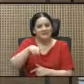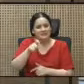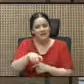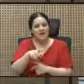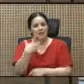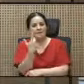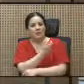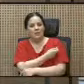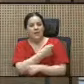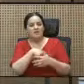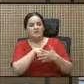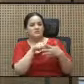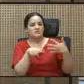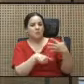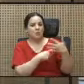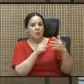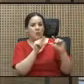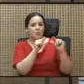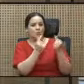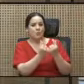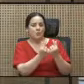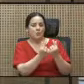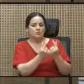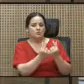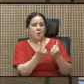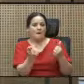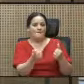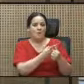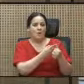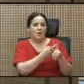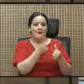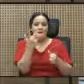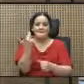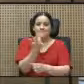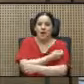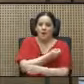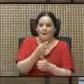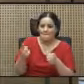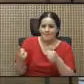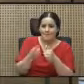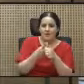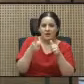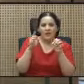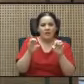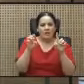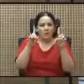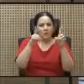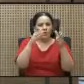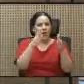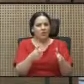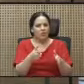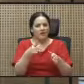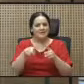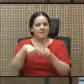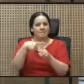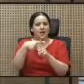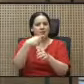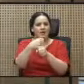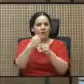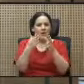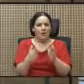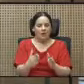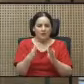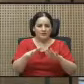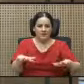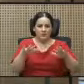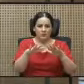los 5 grupos prioritarios, vacunar con prioridad a los educadores y a los trabajadores del sector